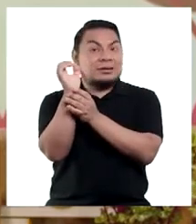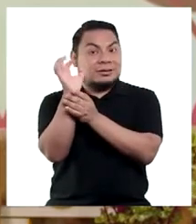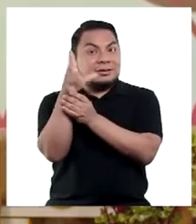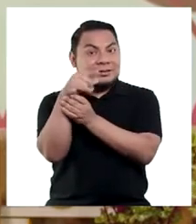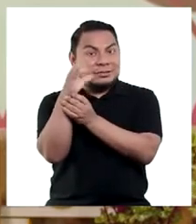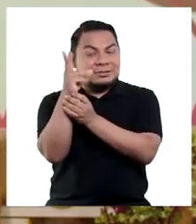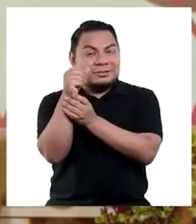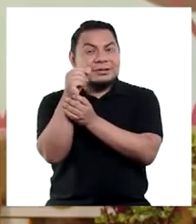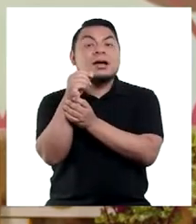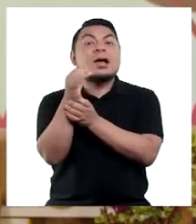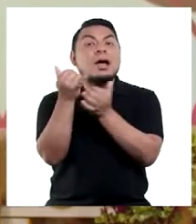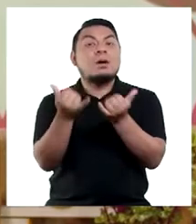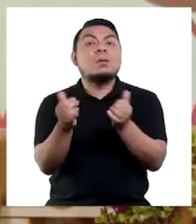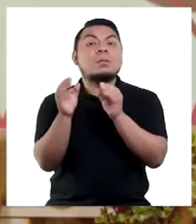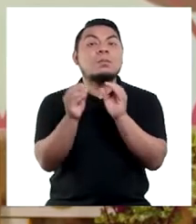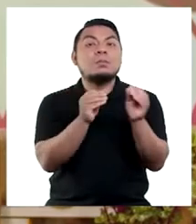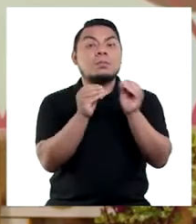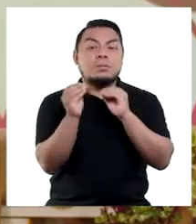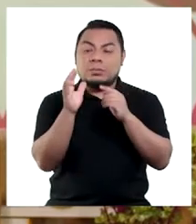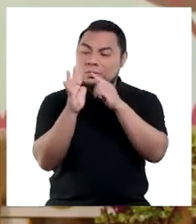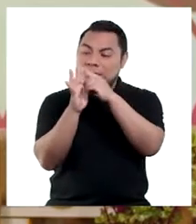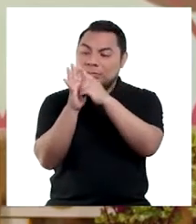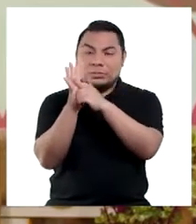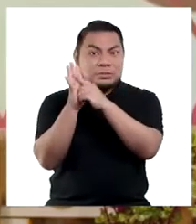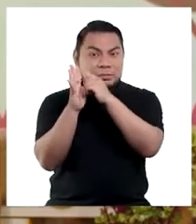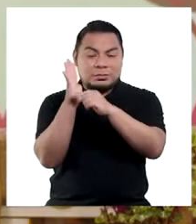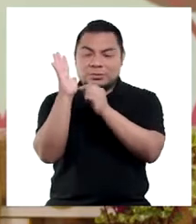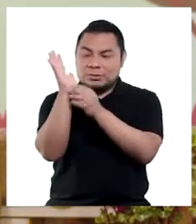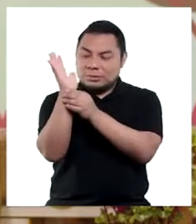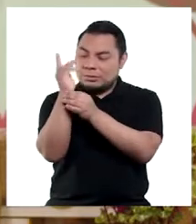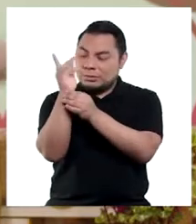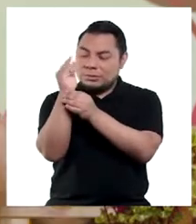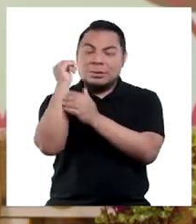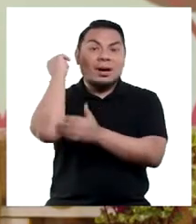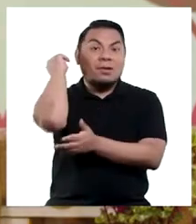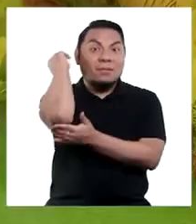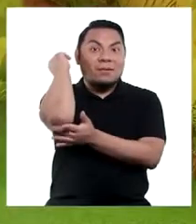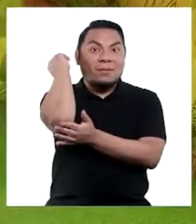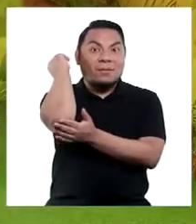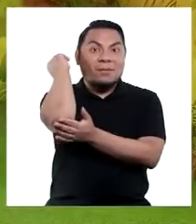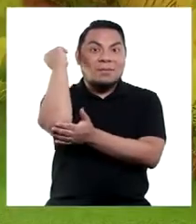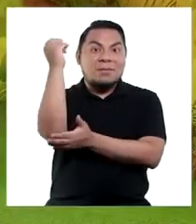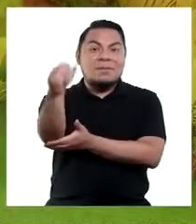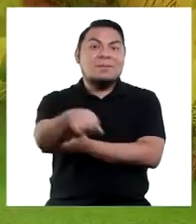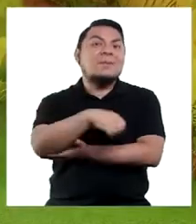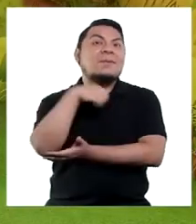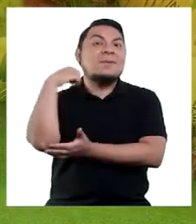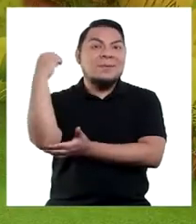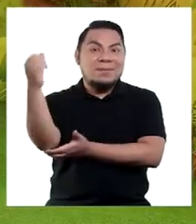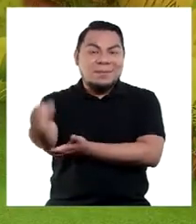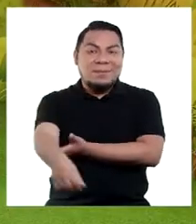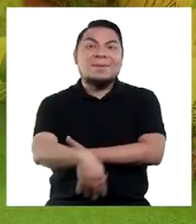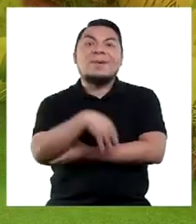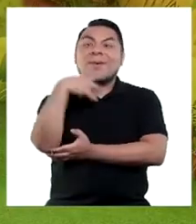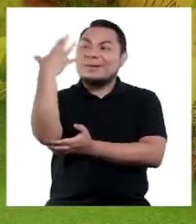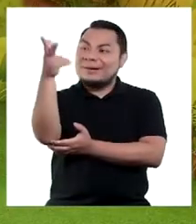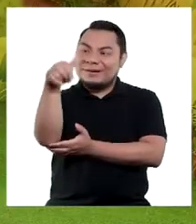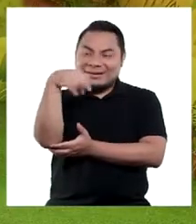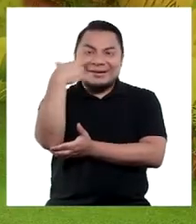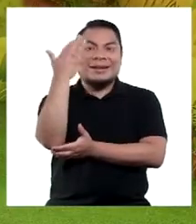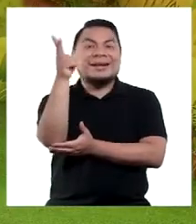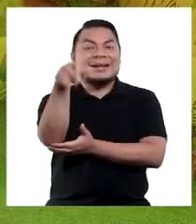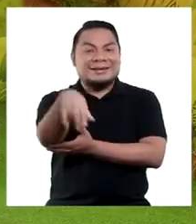muy bien ahora movemos de dos muñecas y todos el codo muy bien